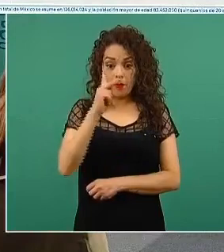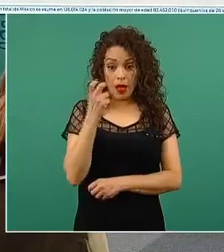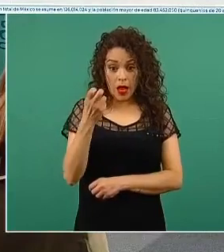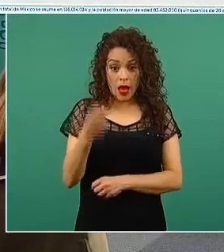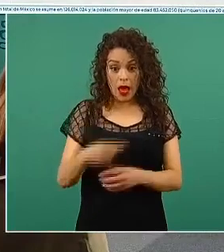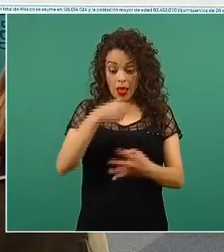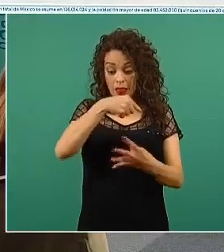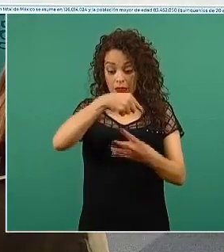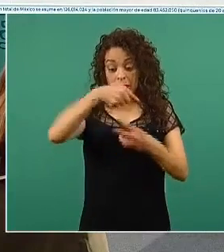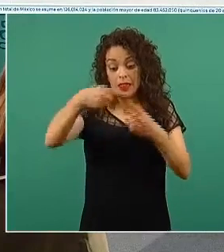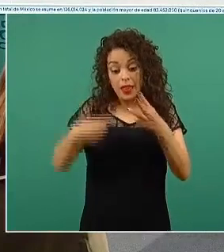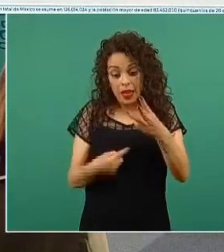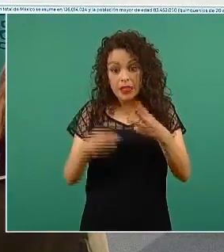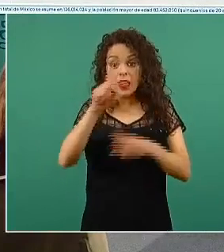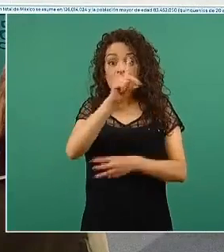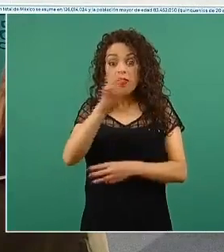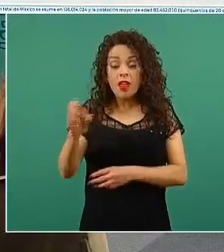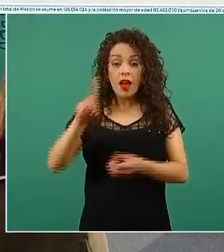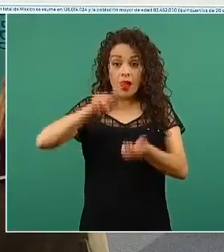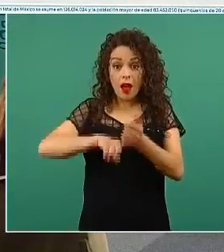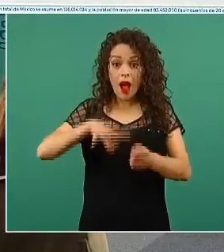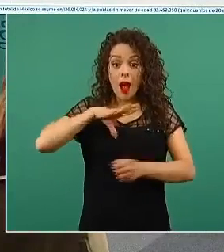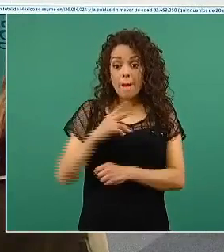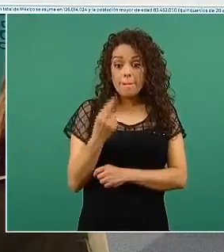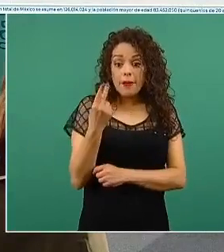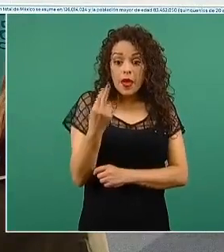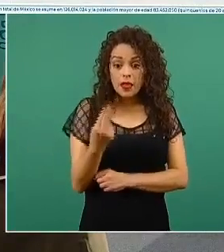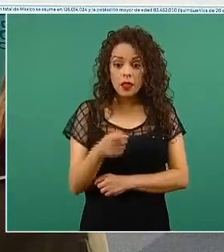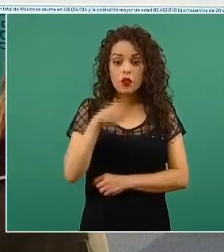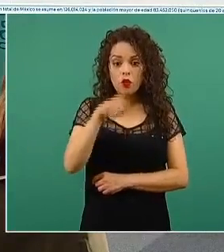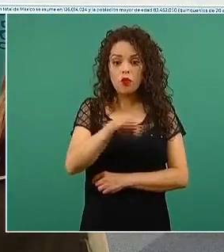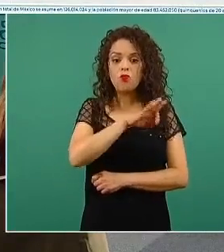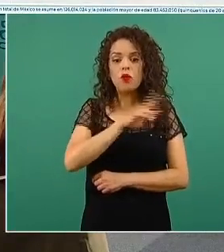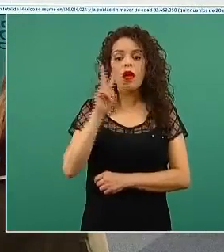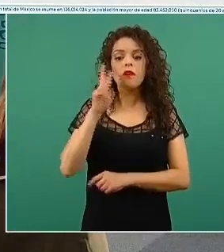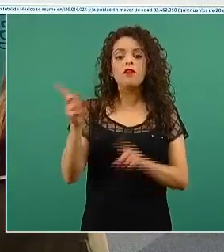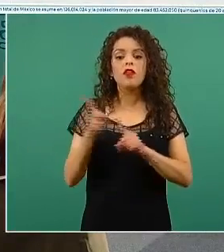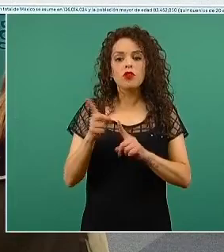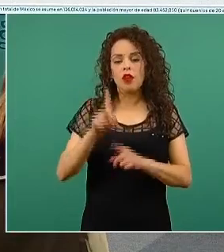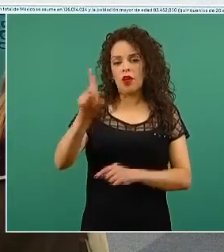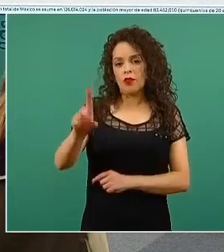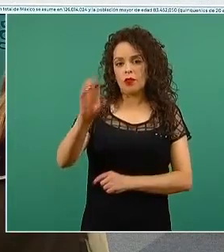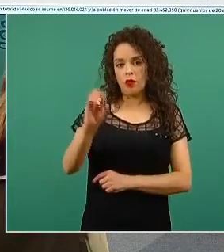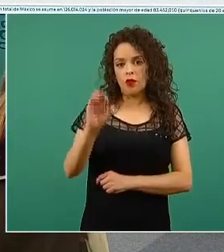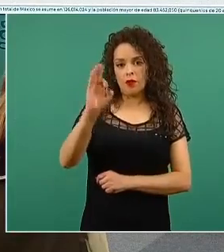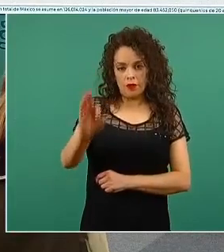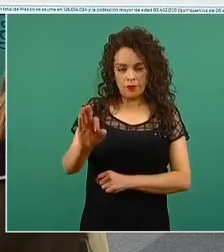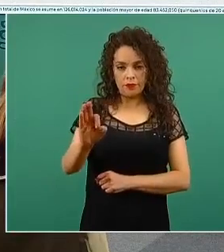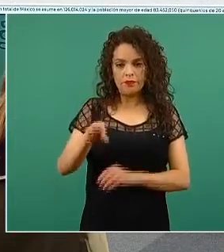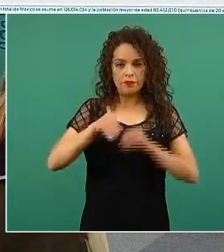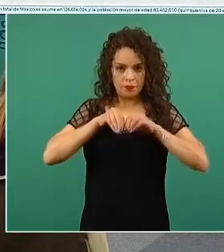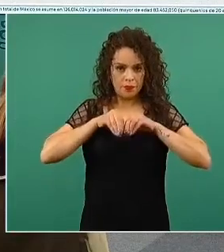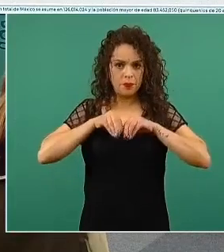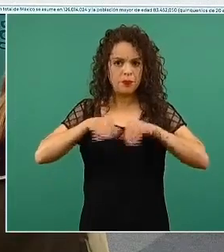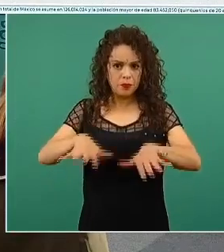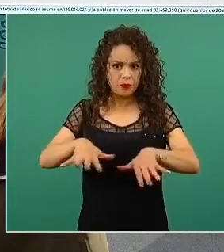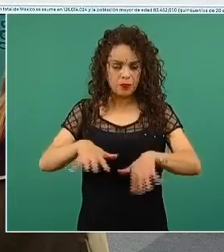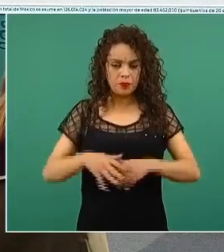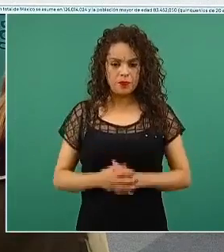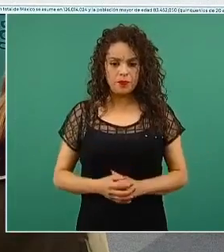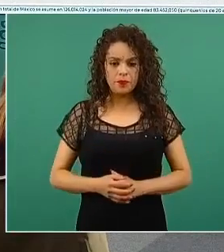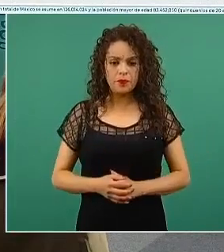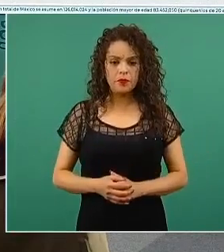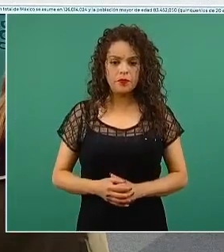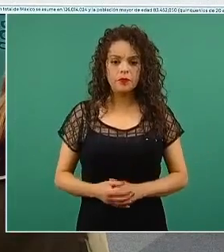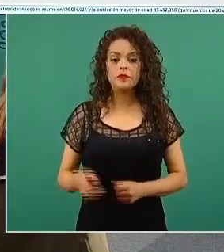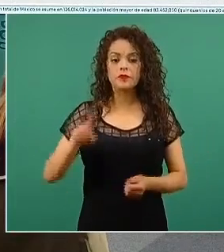de 25 acuerdos que en un momento ustedes los pueden encontrar publicados en el Diario Oficial de la Federación y que obviamente dieron el